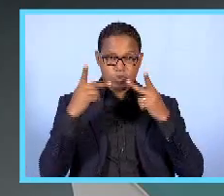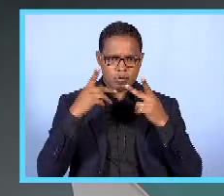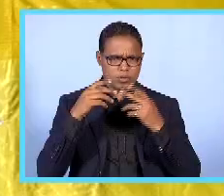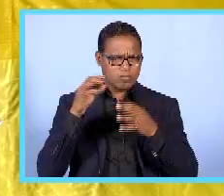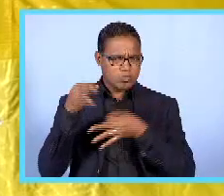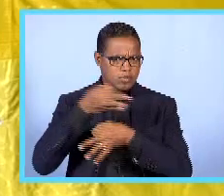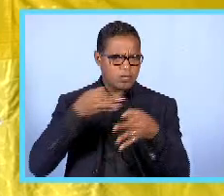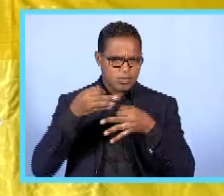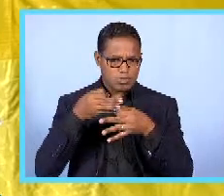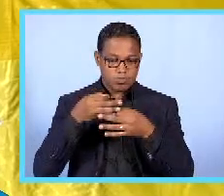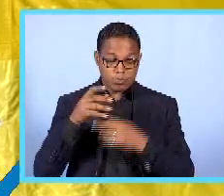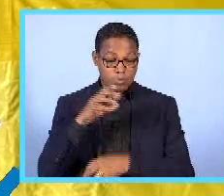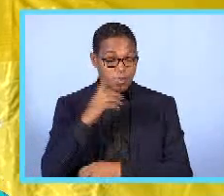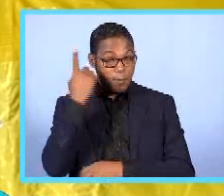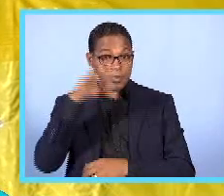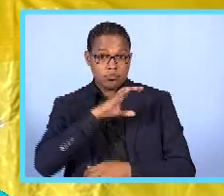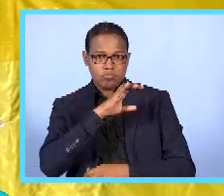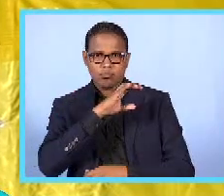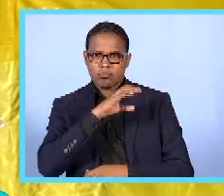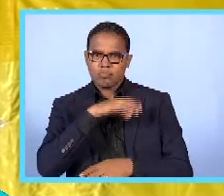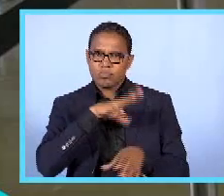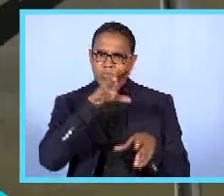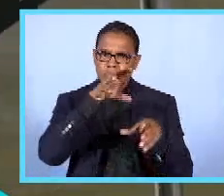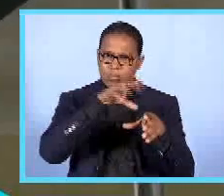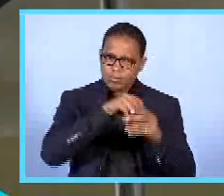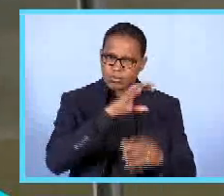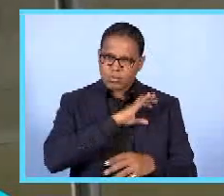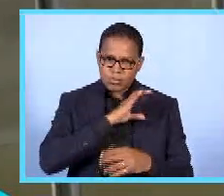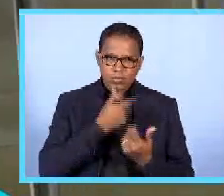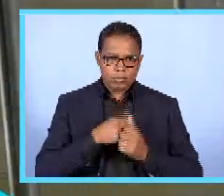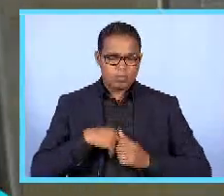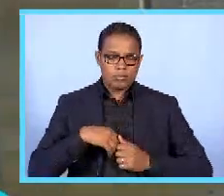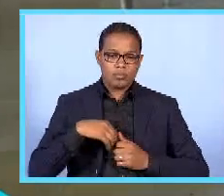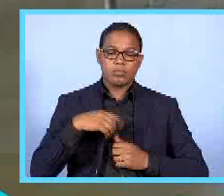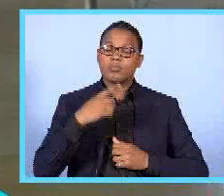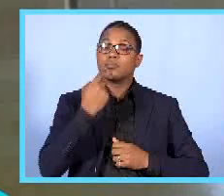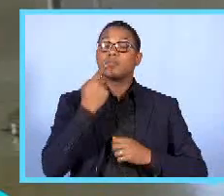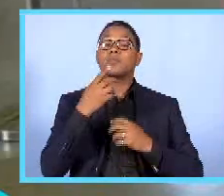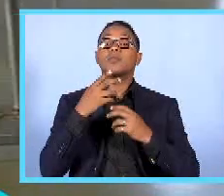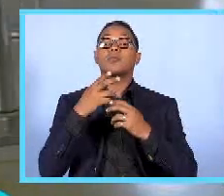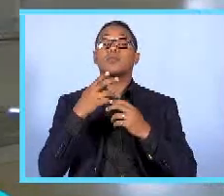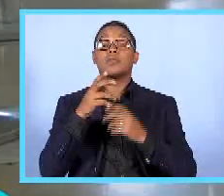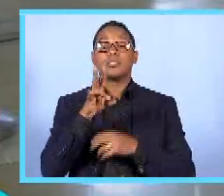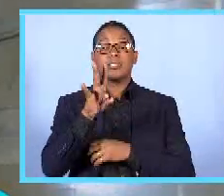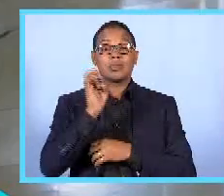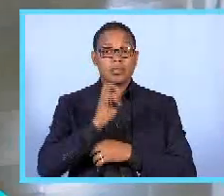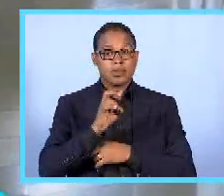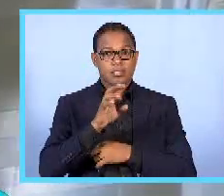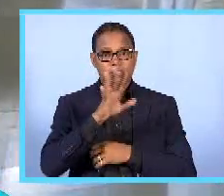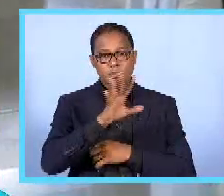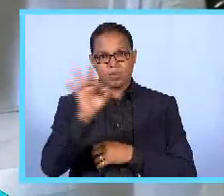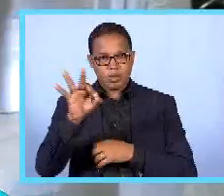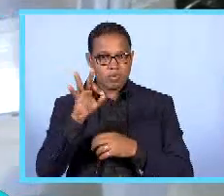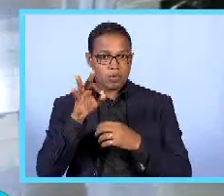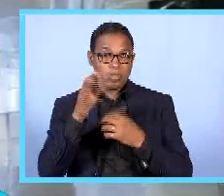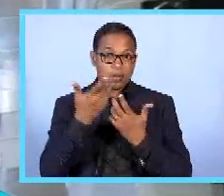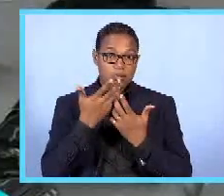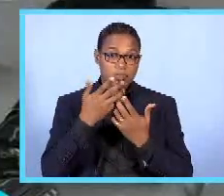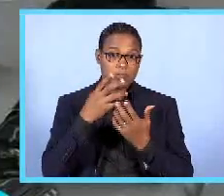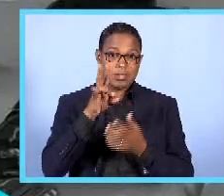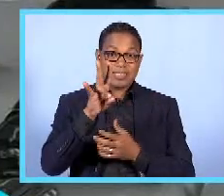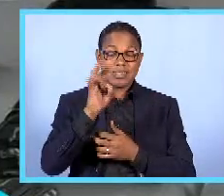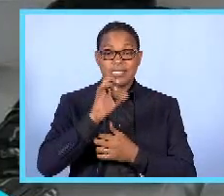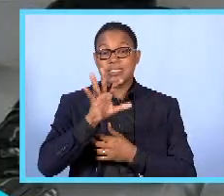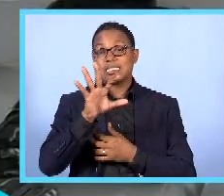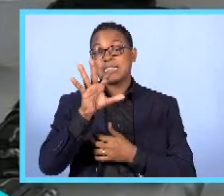entregó a Interior y Policía 719 armas de fuego decomisadas en distintos operativos realizados allí en la provincia de